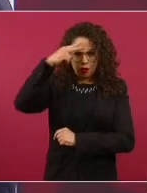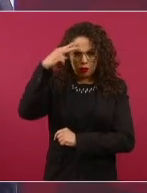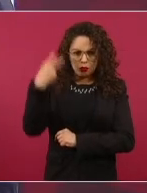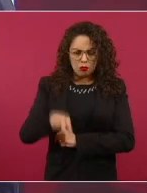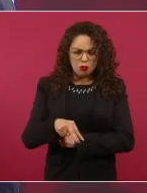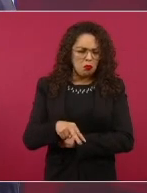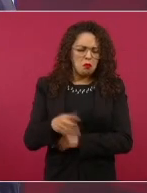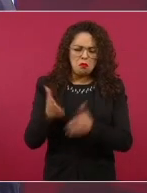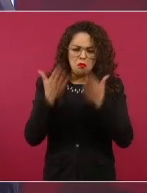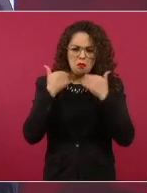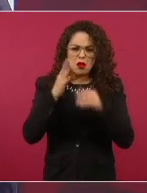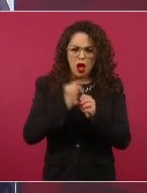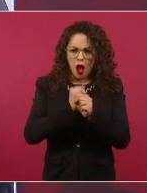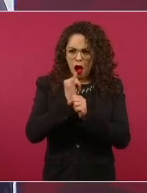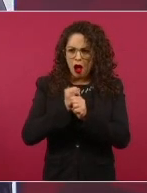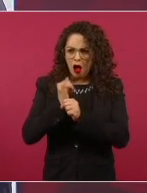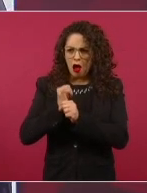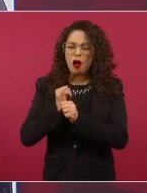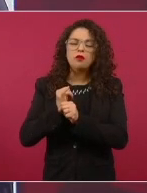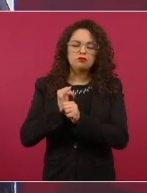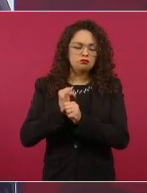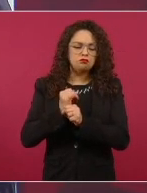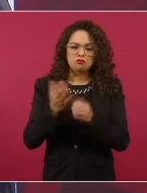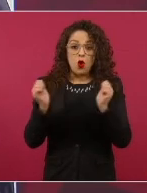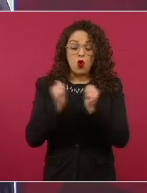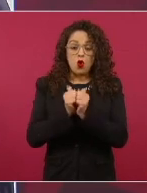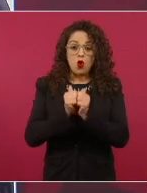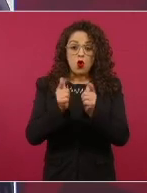estén colaborando con carteles de drogas.